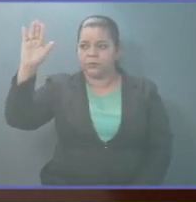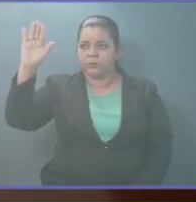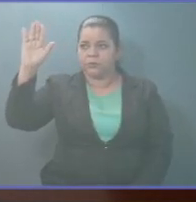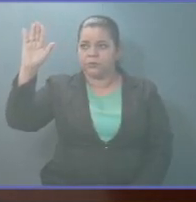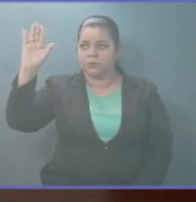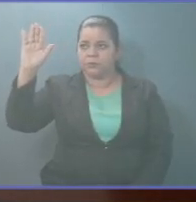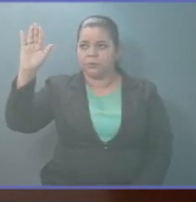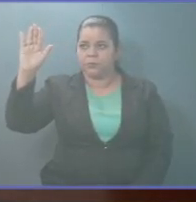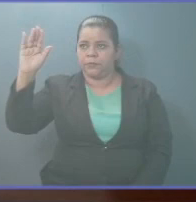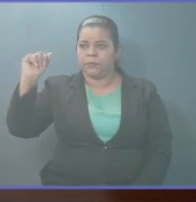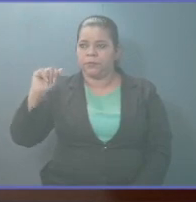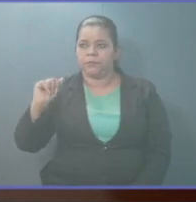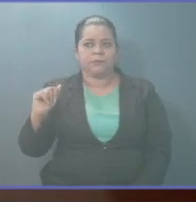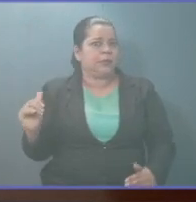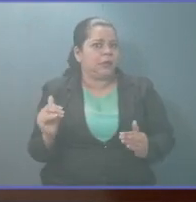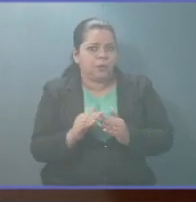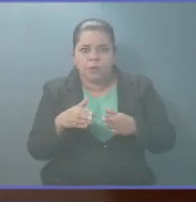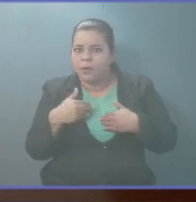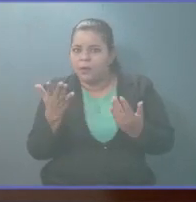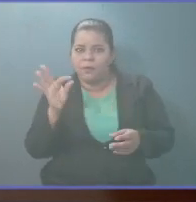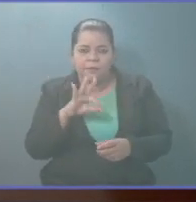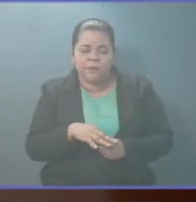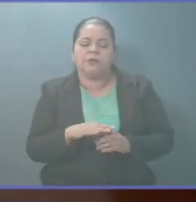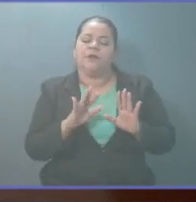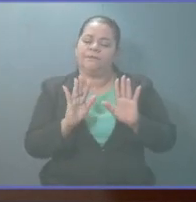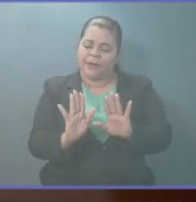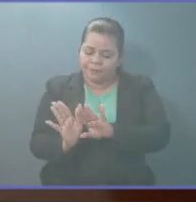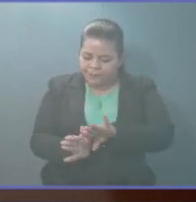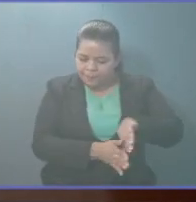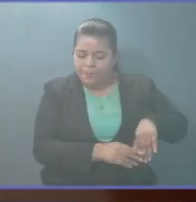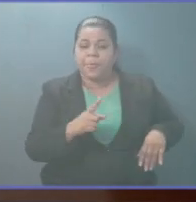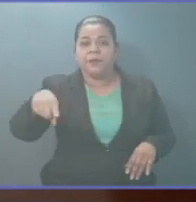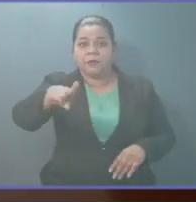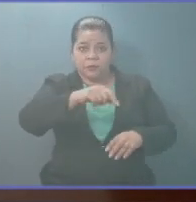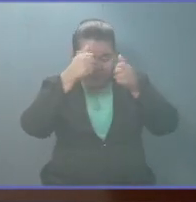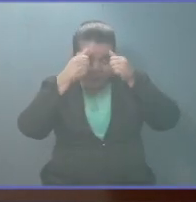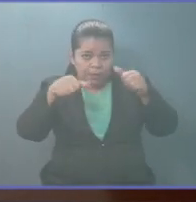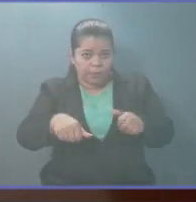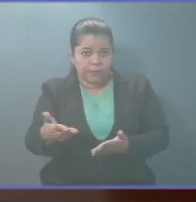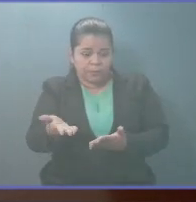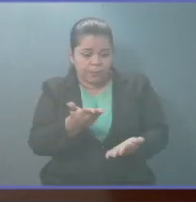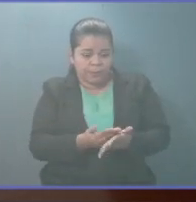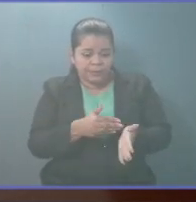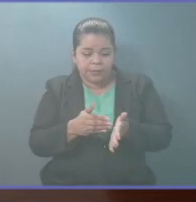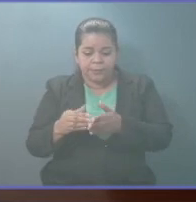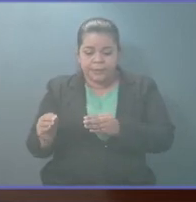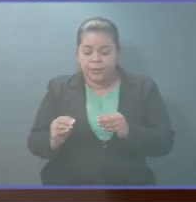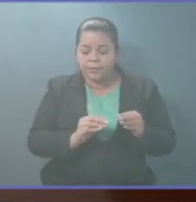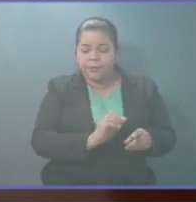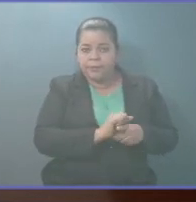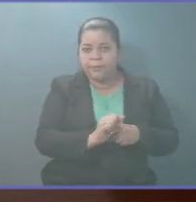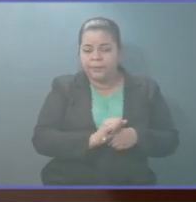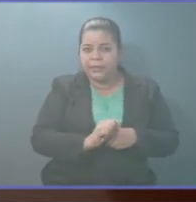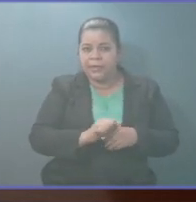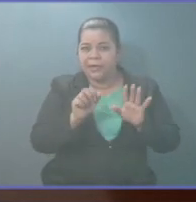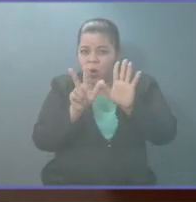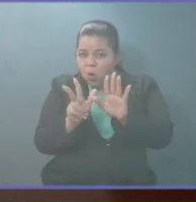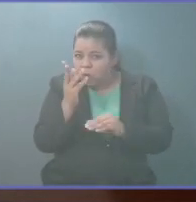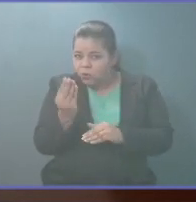voy a exigir a mi país más de lo que él puede dar. Así que yo les agradezco mucho de